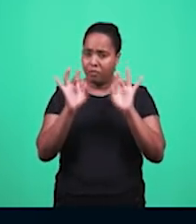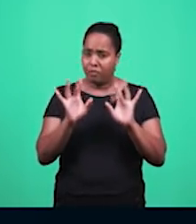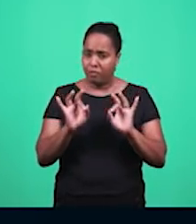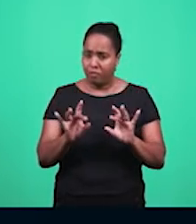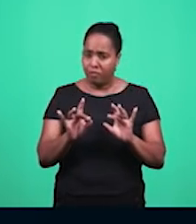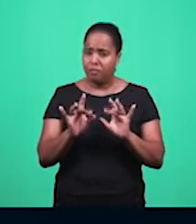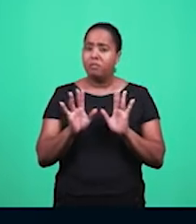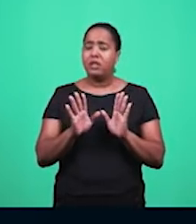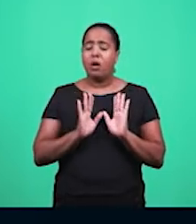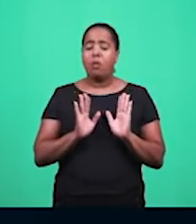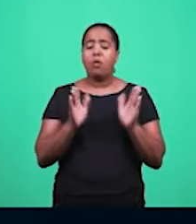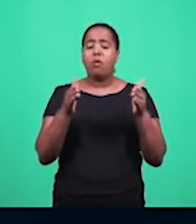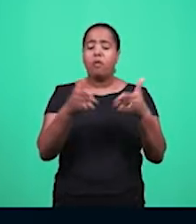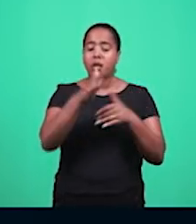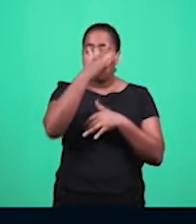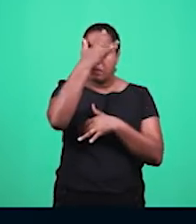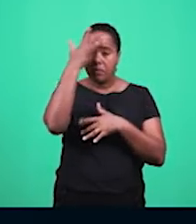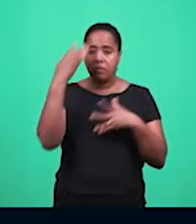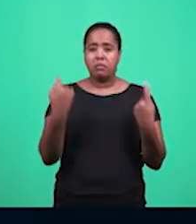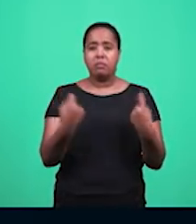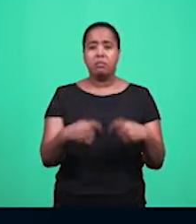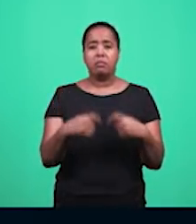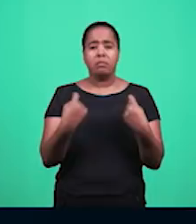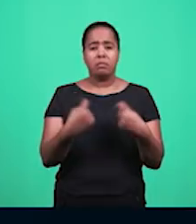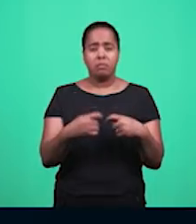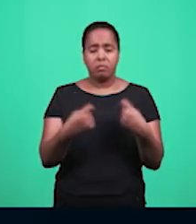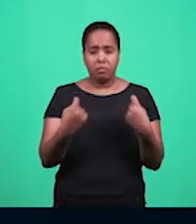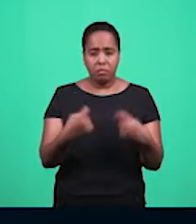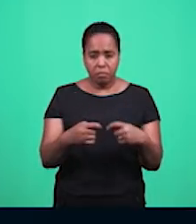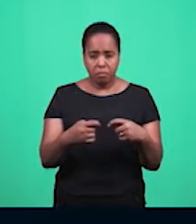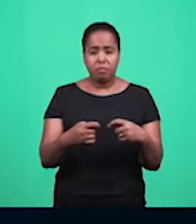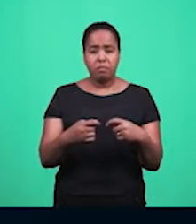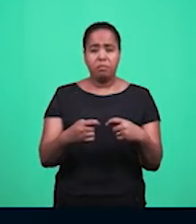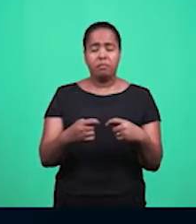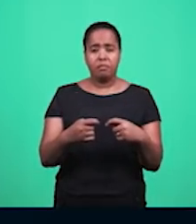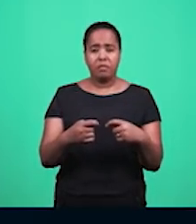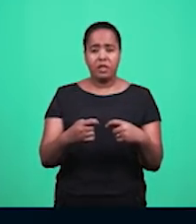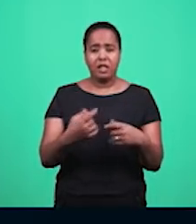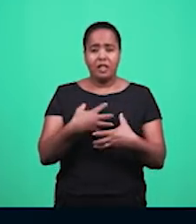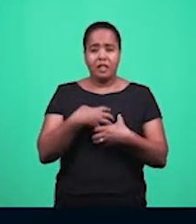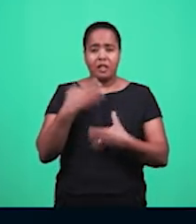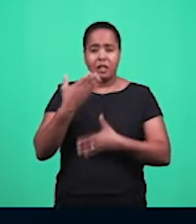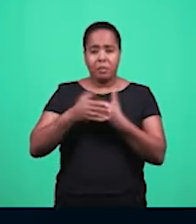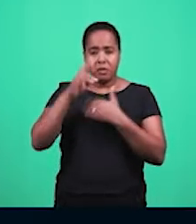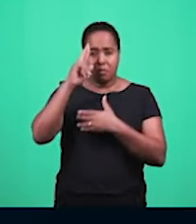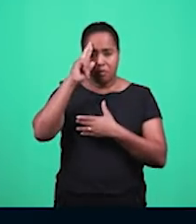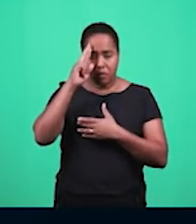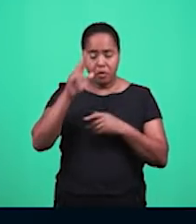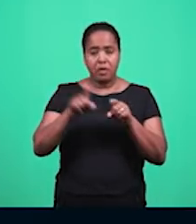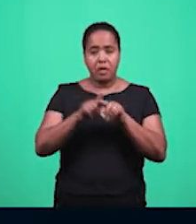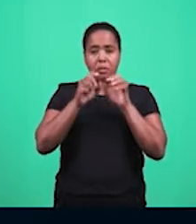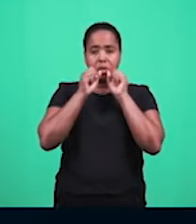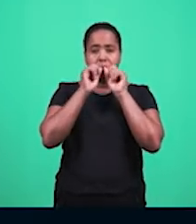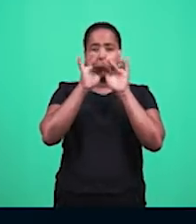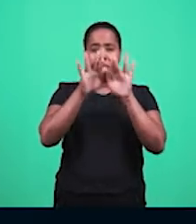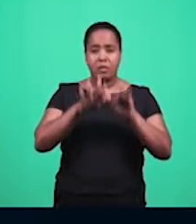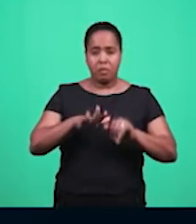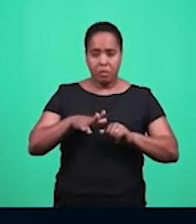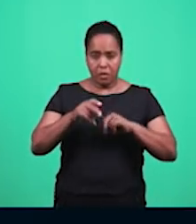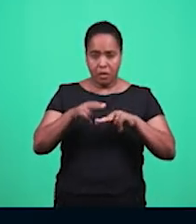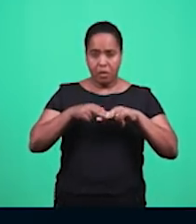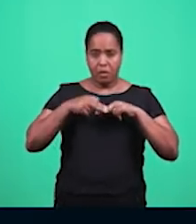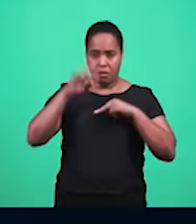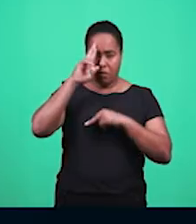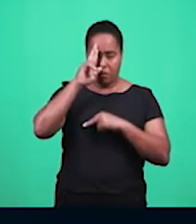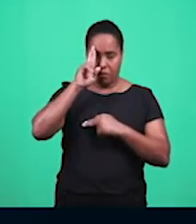especial para alguien para estar con las personas necesitadas y que puedan participar de la misma bendición